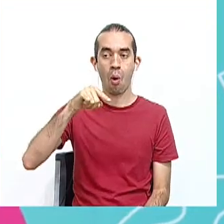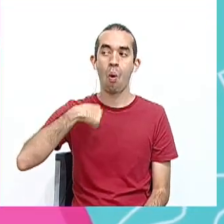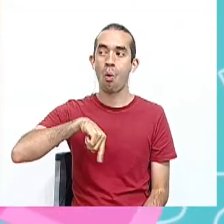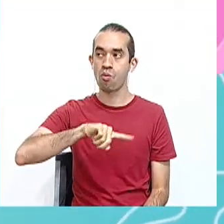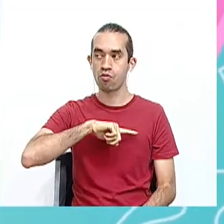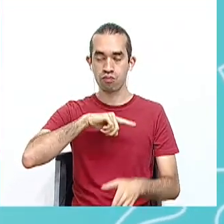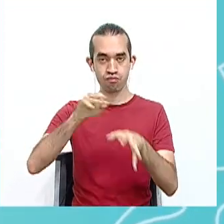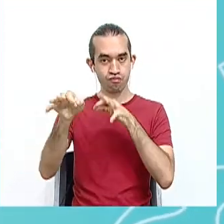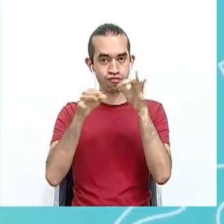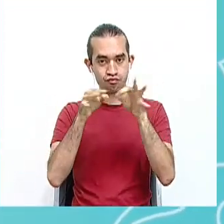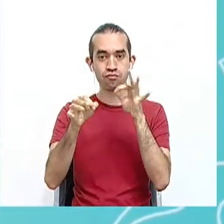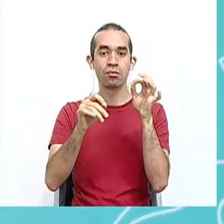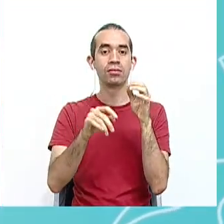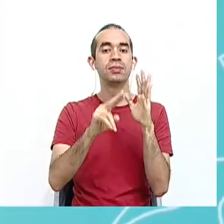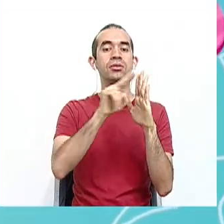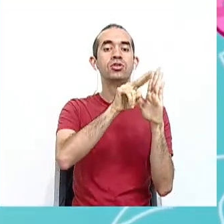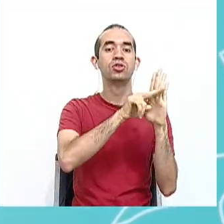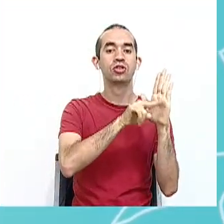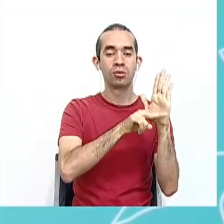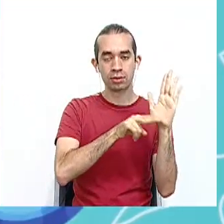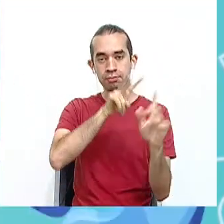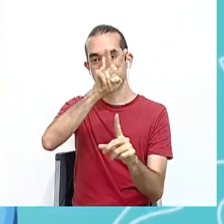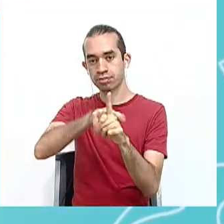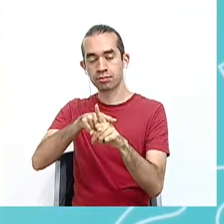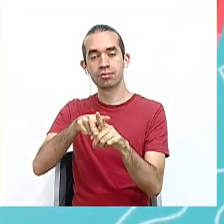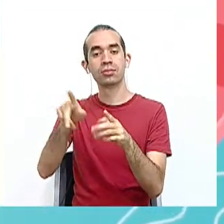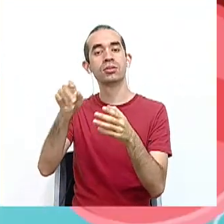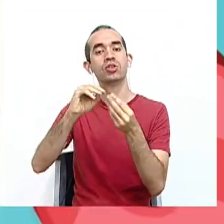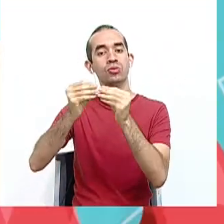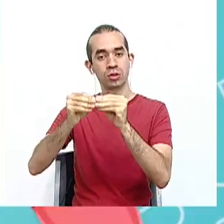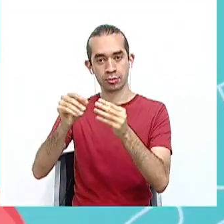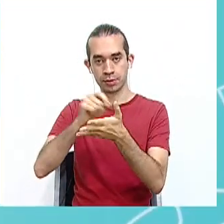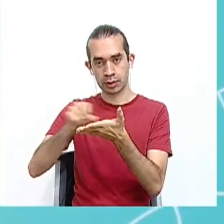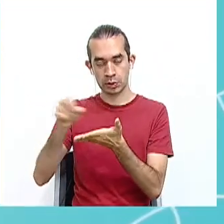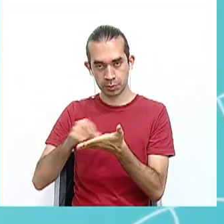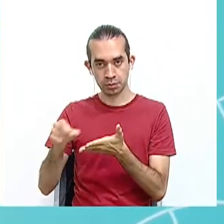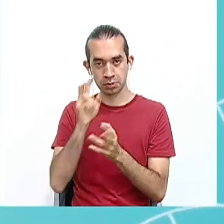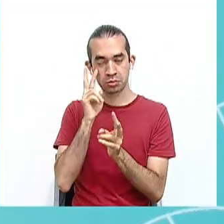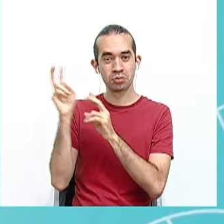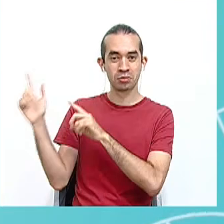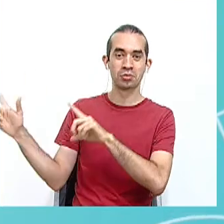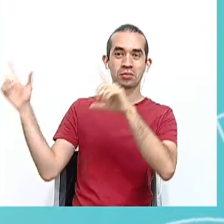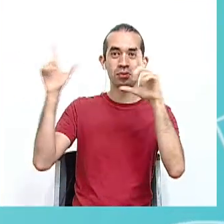hablar sobre las normativas en la expresión numérica. Veamos la presentación.